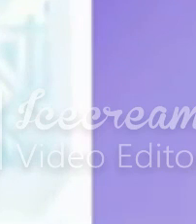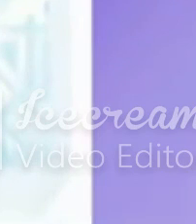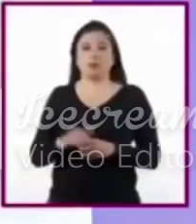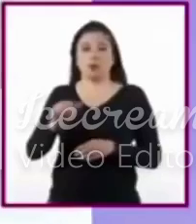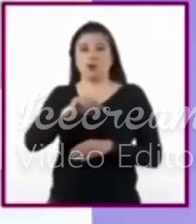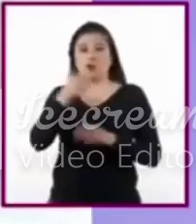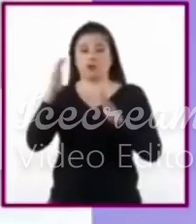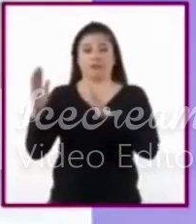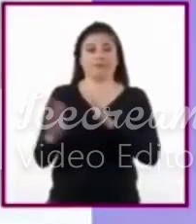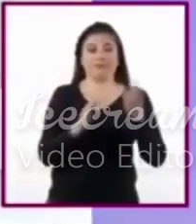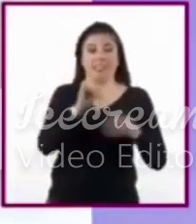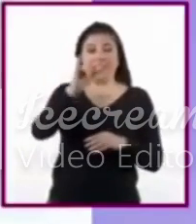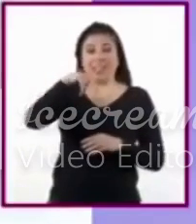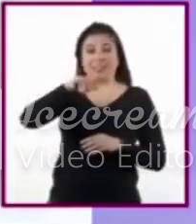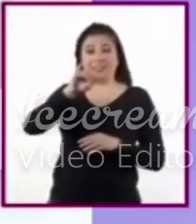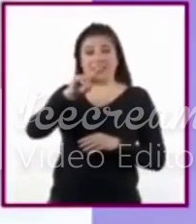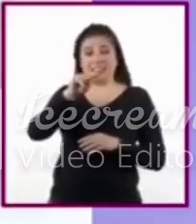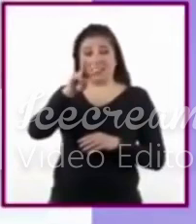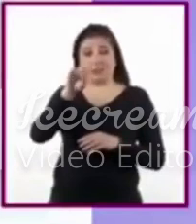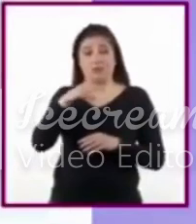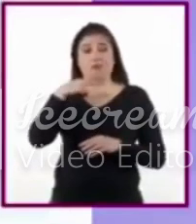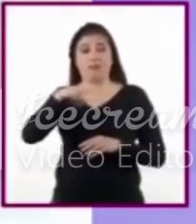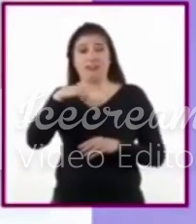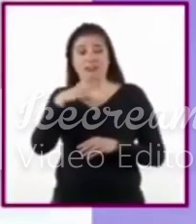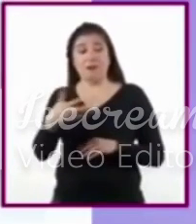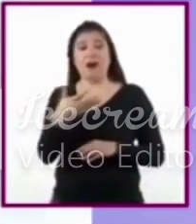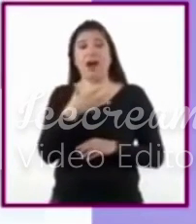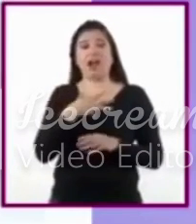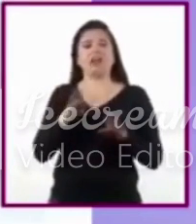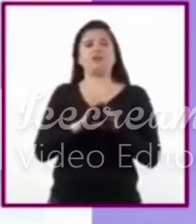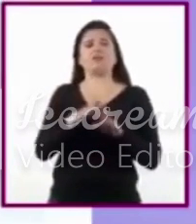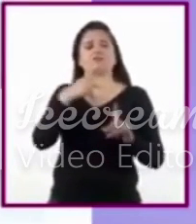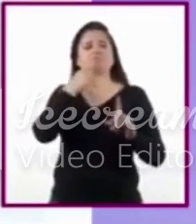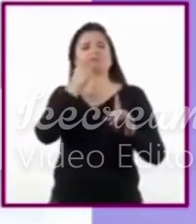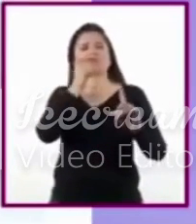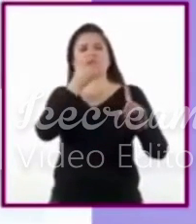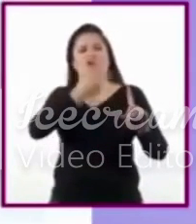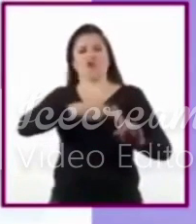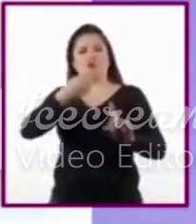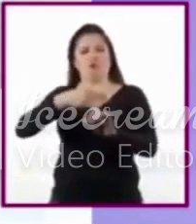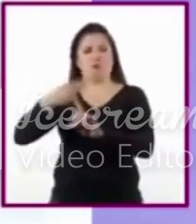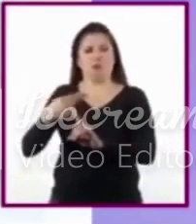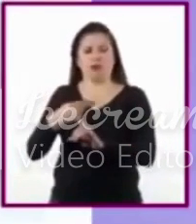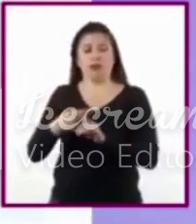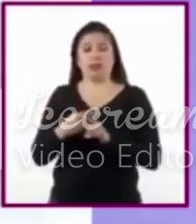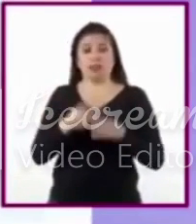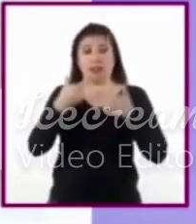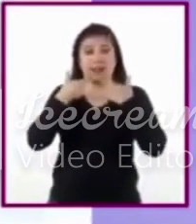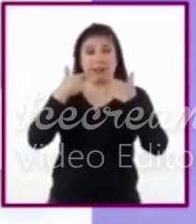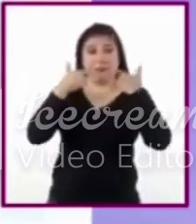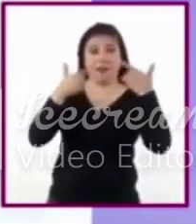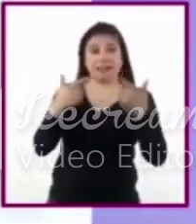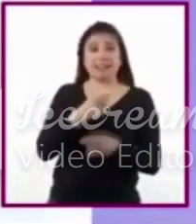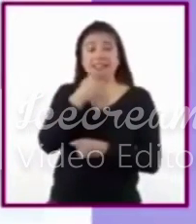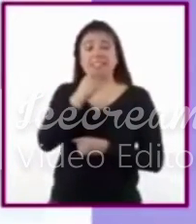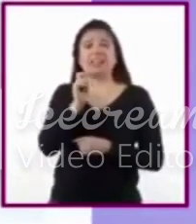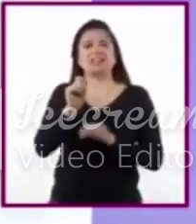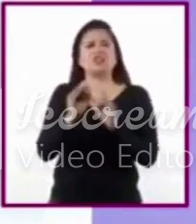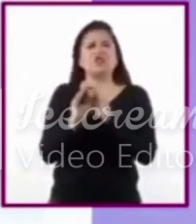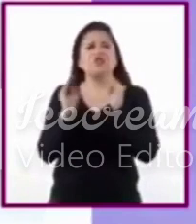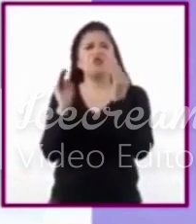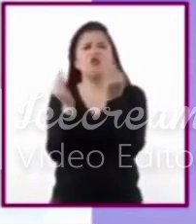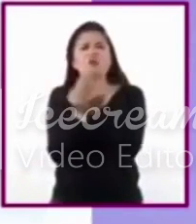Por otra parte, el infinitivo de los verbos tiene como función nombrarlos. En términos de la gramática, se dice que es una